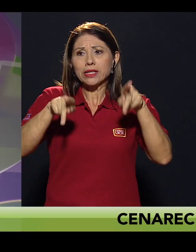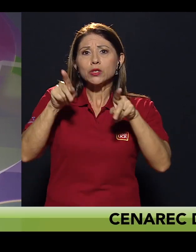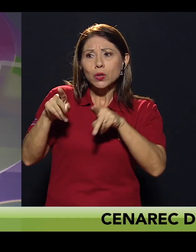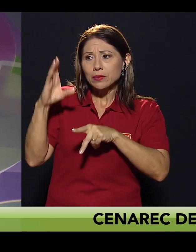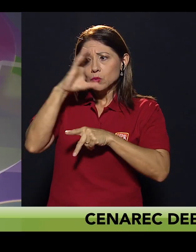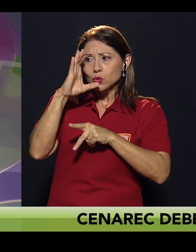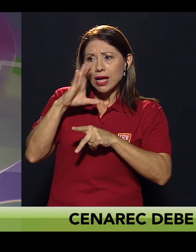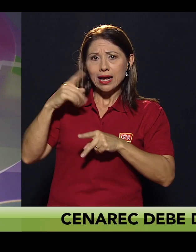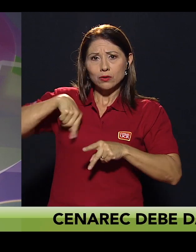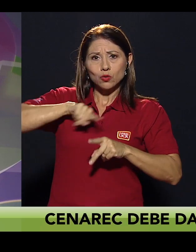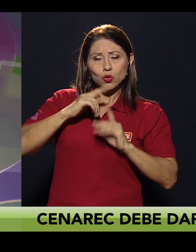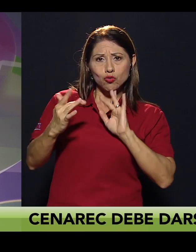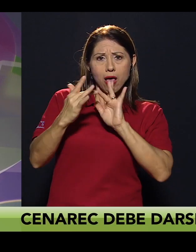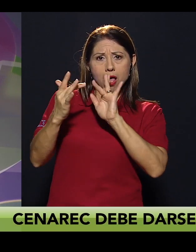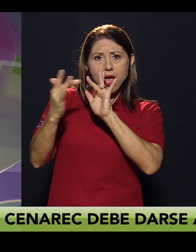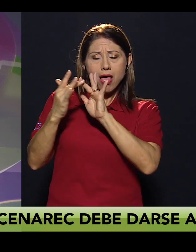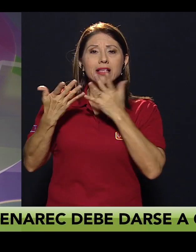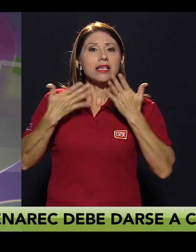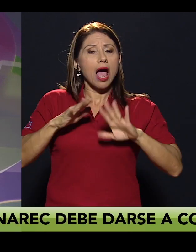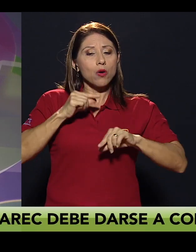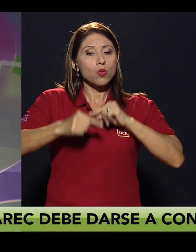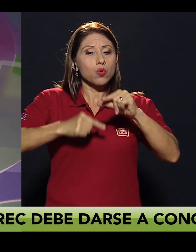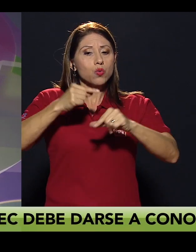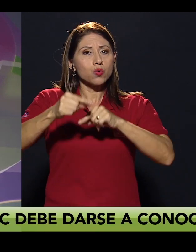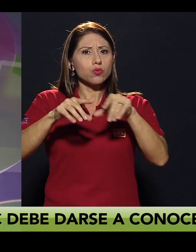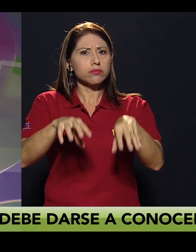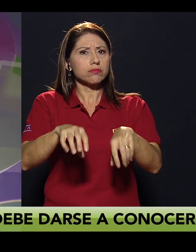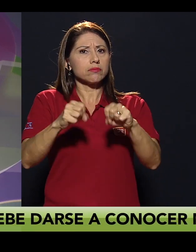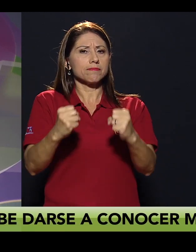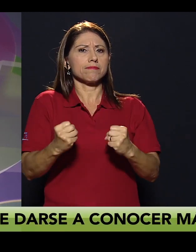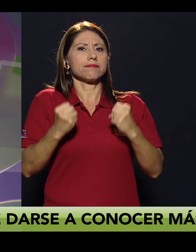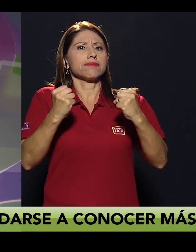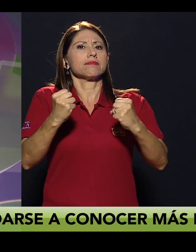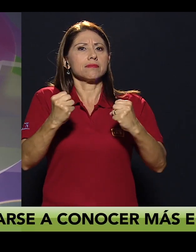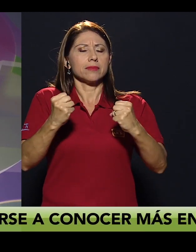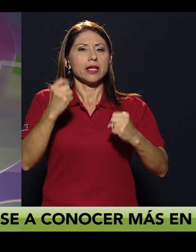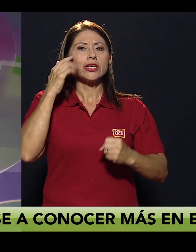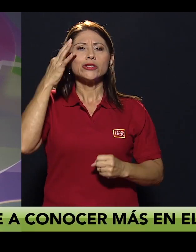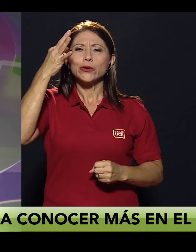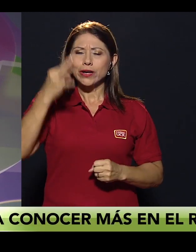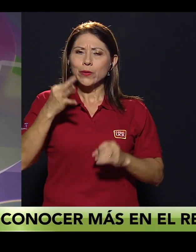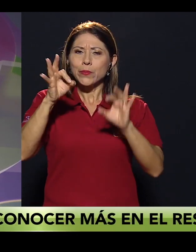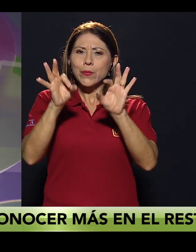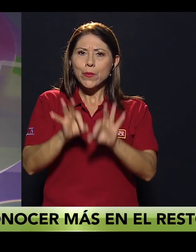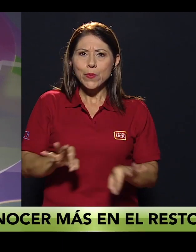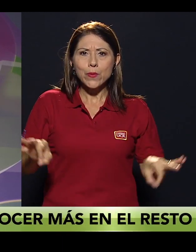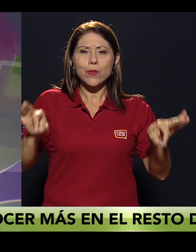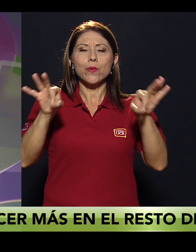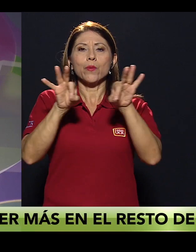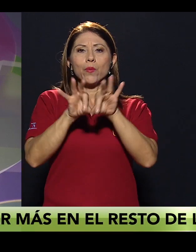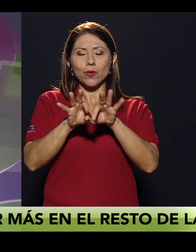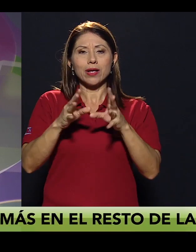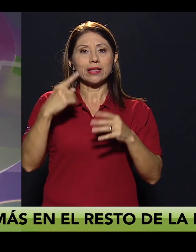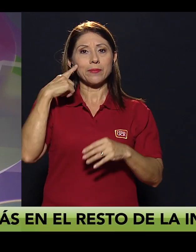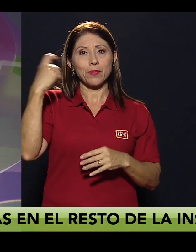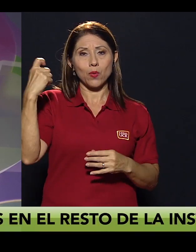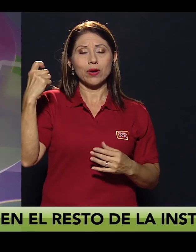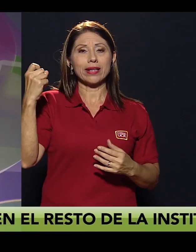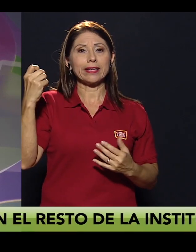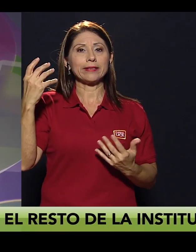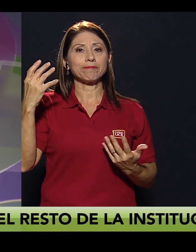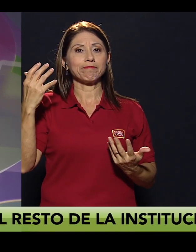convertido, paulatinamente nos estamos empoderando. Y yo creo que sí es muy importante,